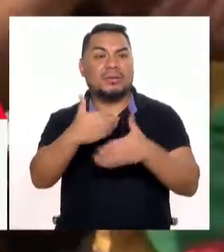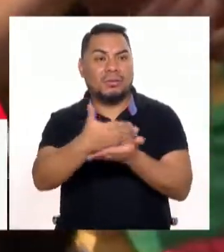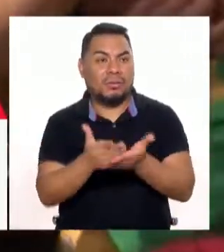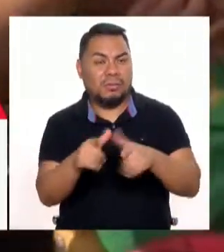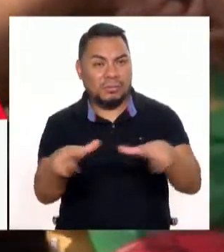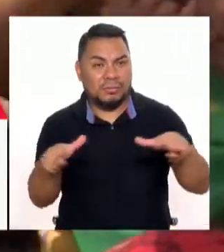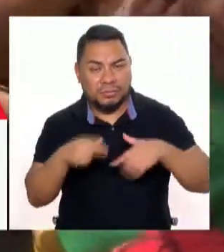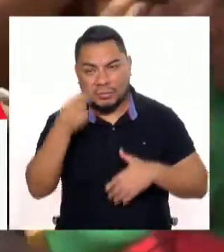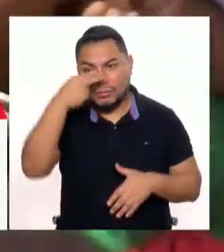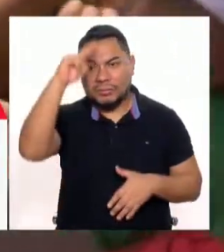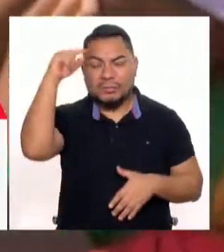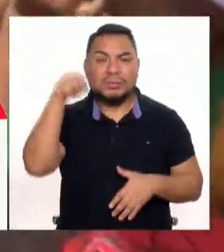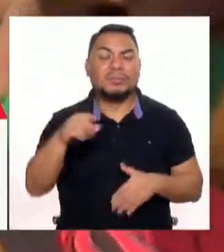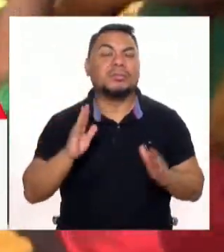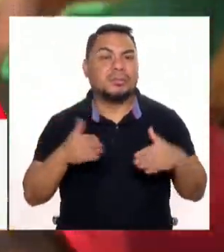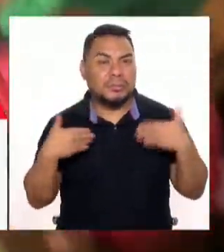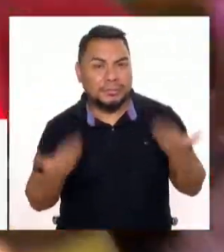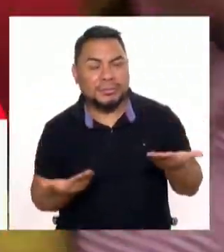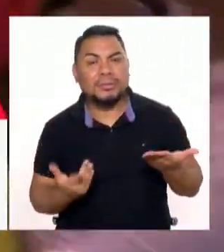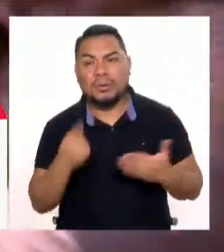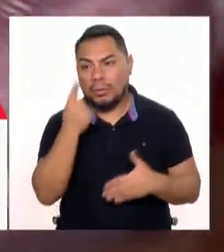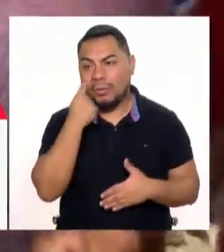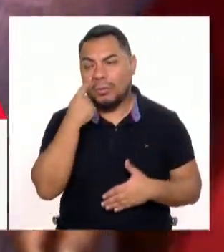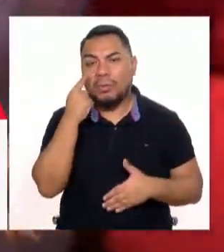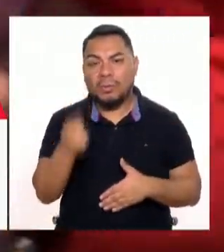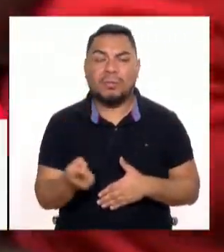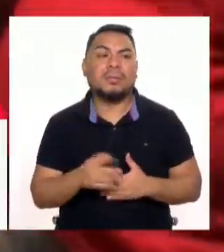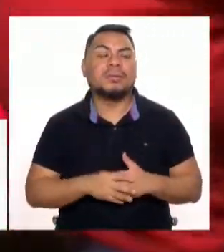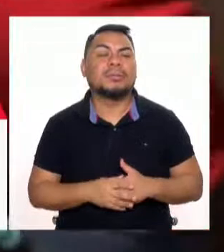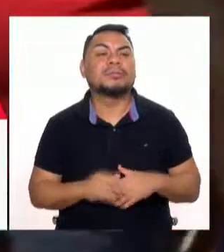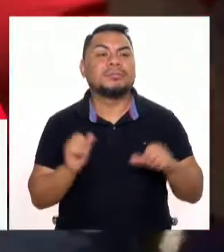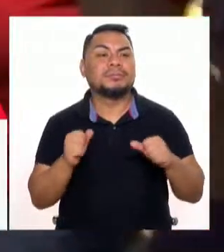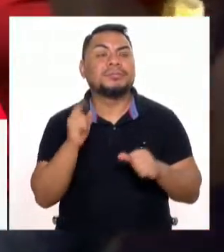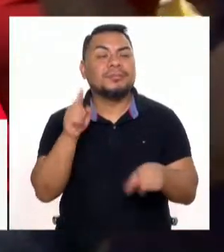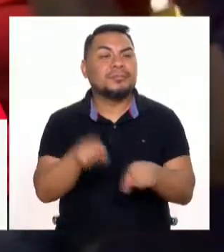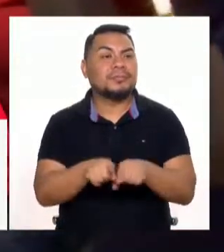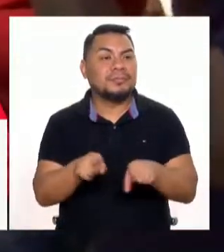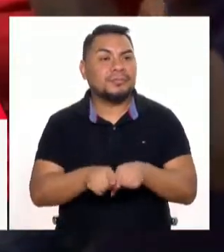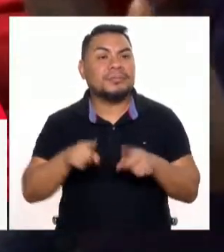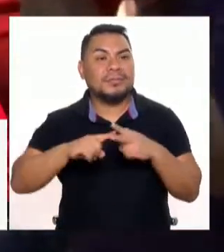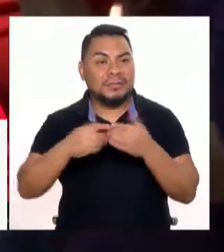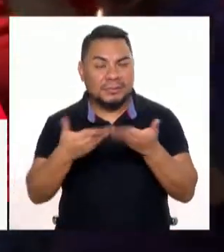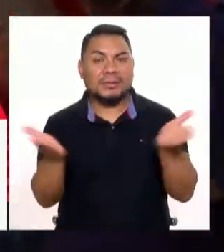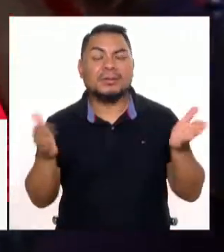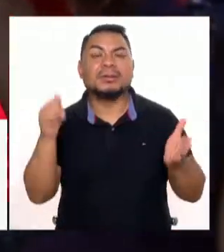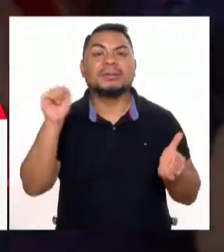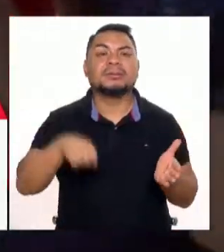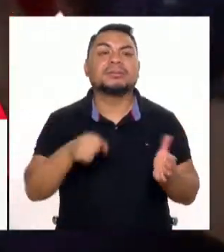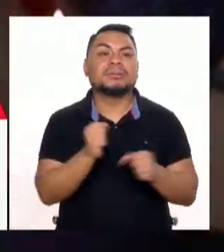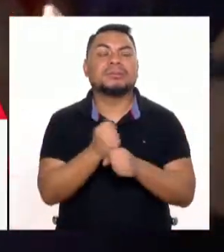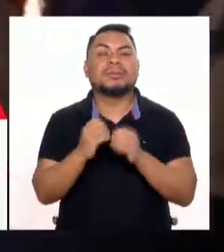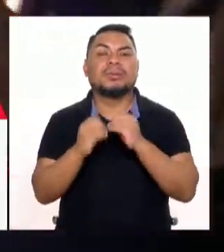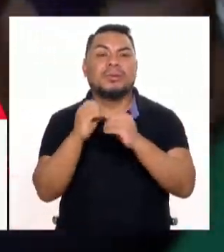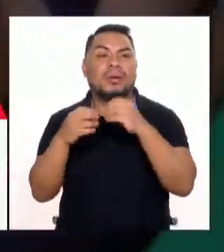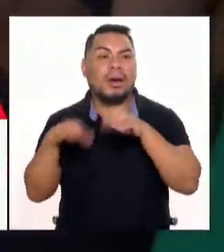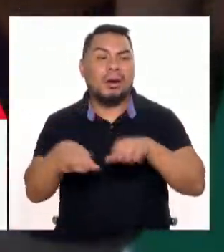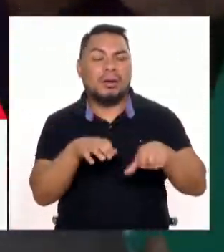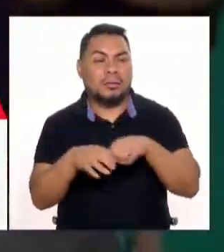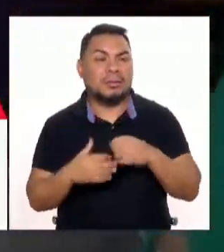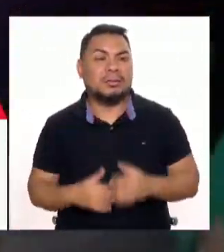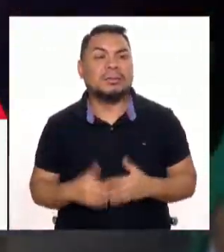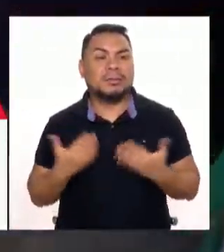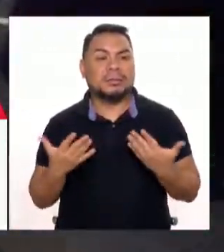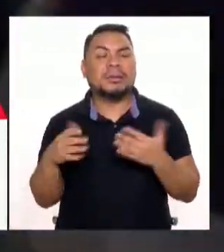de huánuco para poder conocer la realidad pero sobre todo inaugurar obras que se han estado